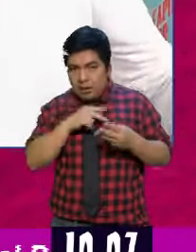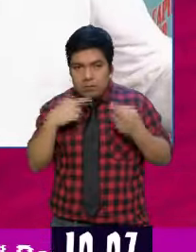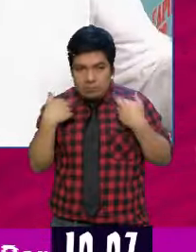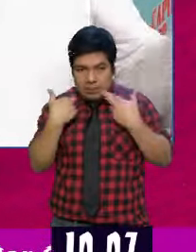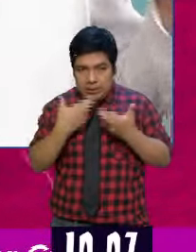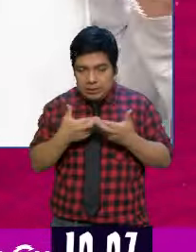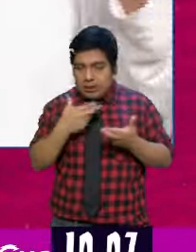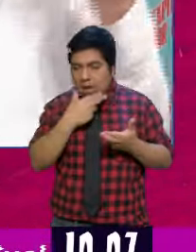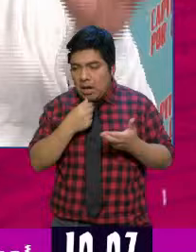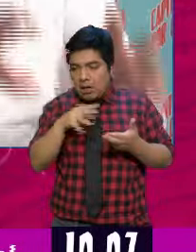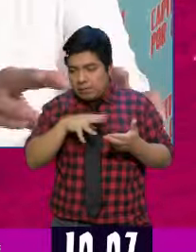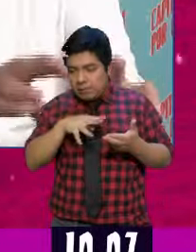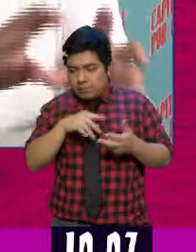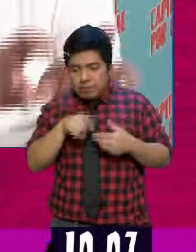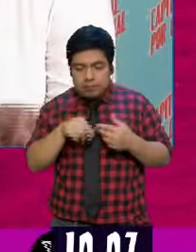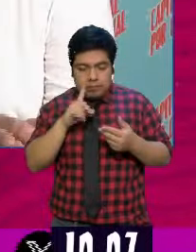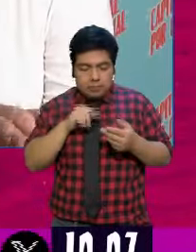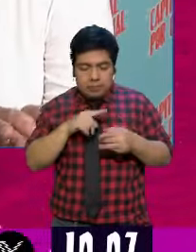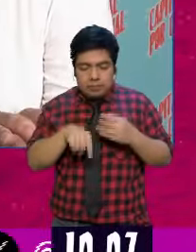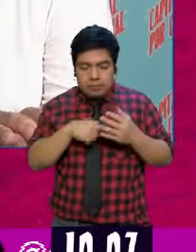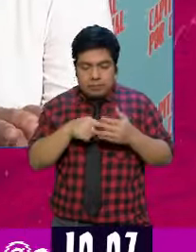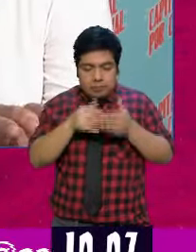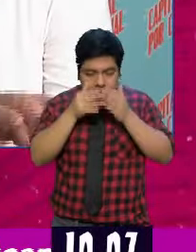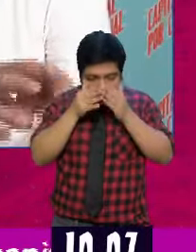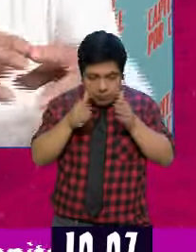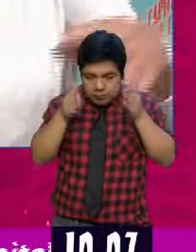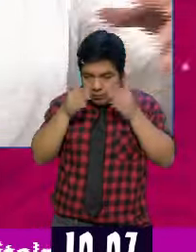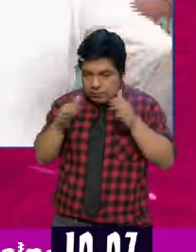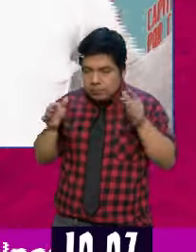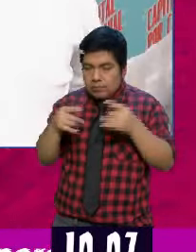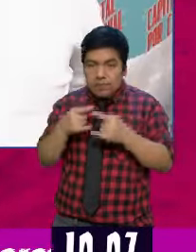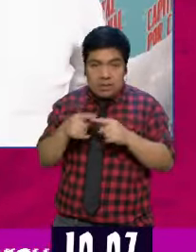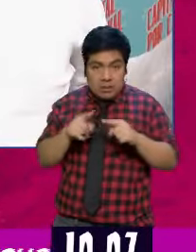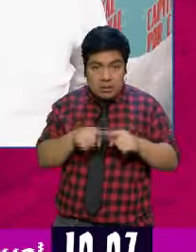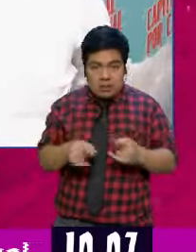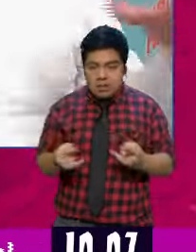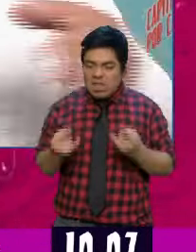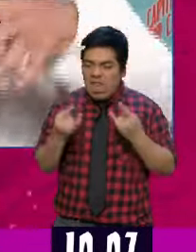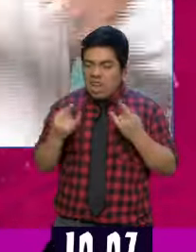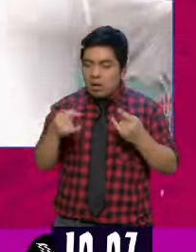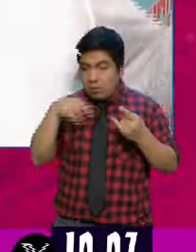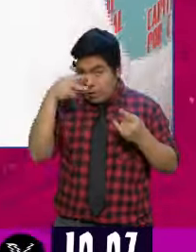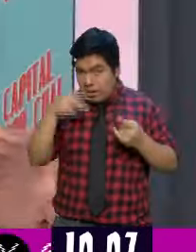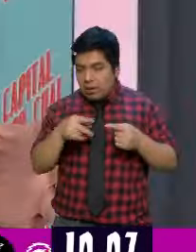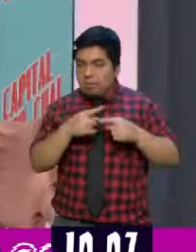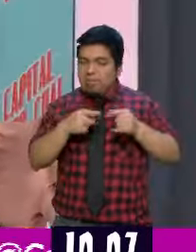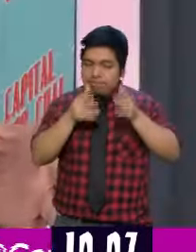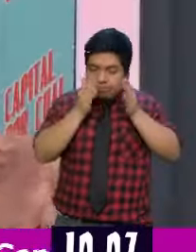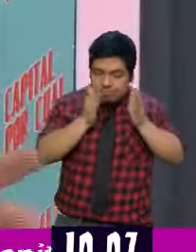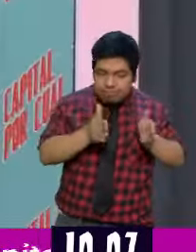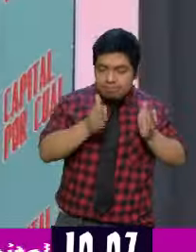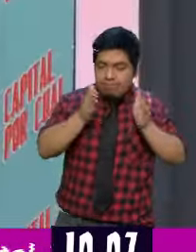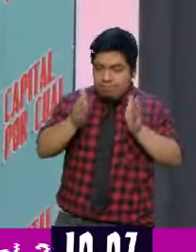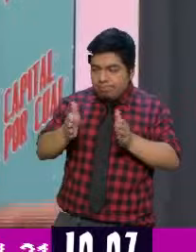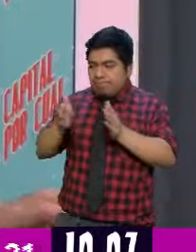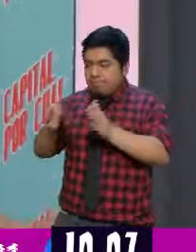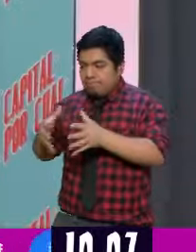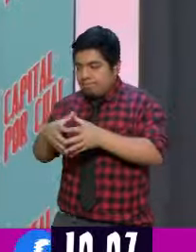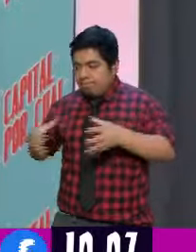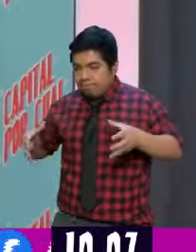Y cada uno tiene una visión distinta sobre lo que es el rock mexicano. Entonces la aportación de todos nos da un panorama muy amplio y estamos